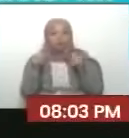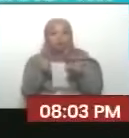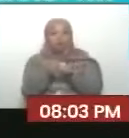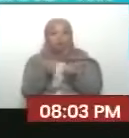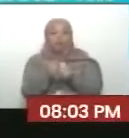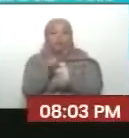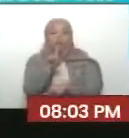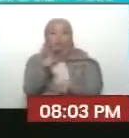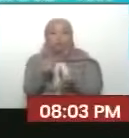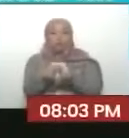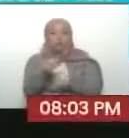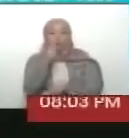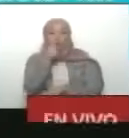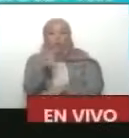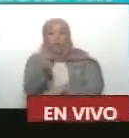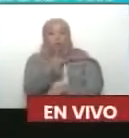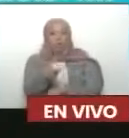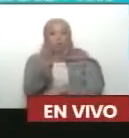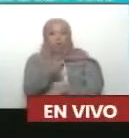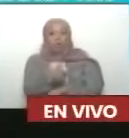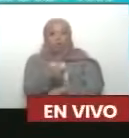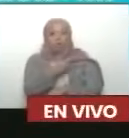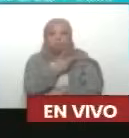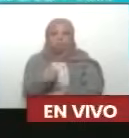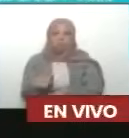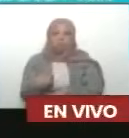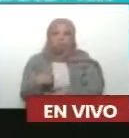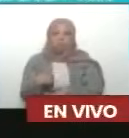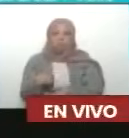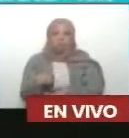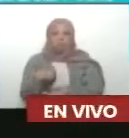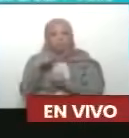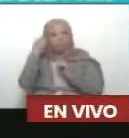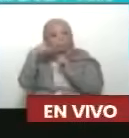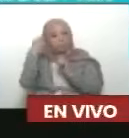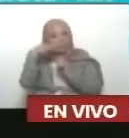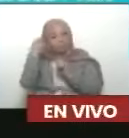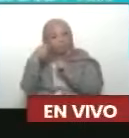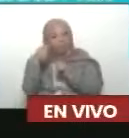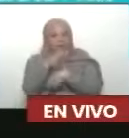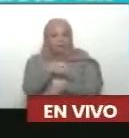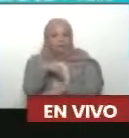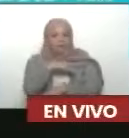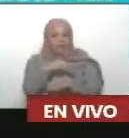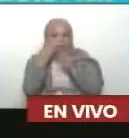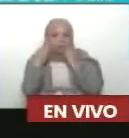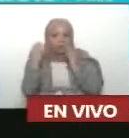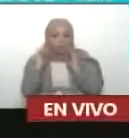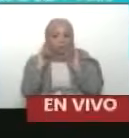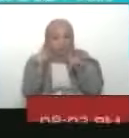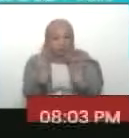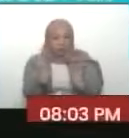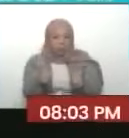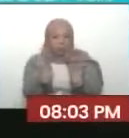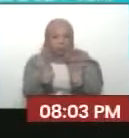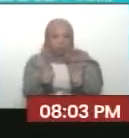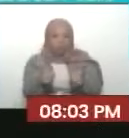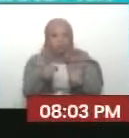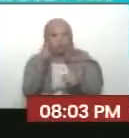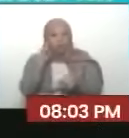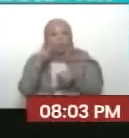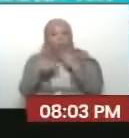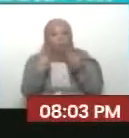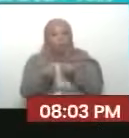el 1x10 del buen gobierno. Precisamente, vamos a ver el video, la visión que teníamos al arrancar. ¿Cuál era la